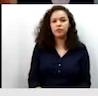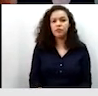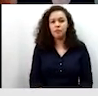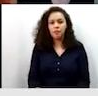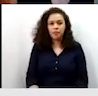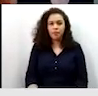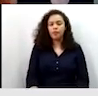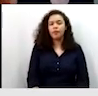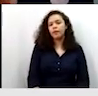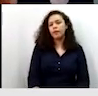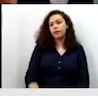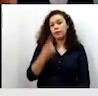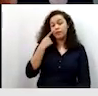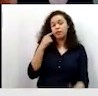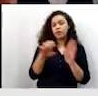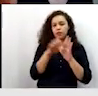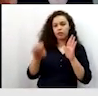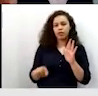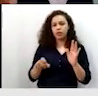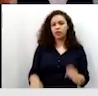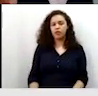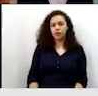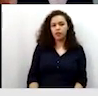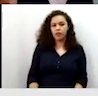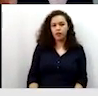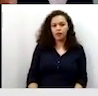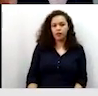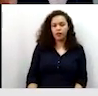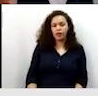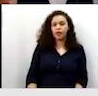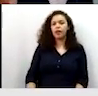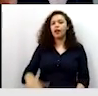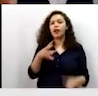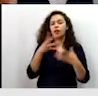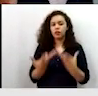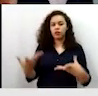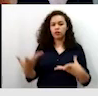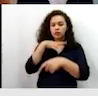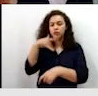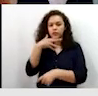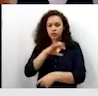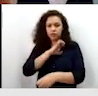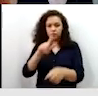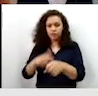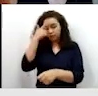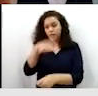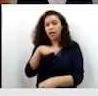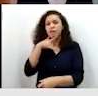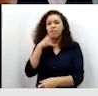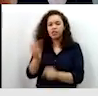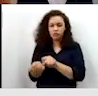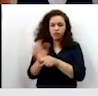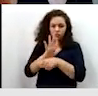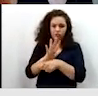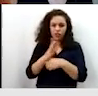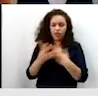Por ejemplo, aquí en este caso, debo de tener un contenedor especial para este tipo de residuos. Debe de